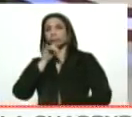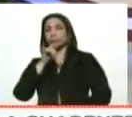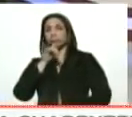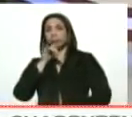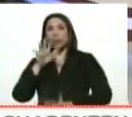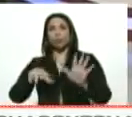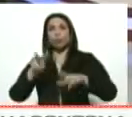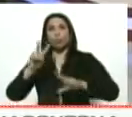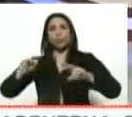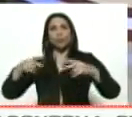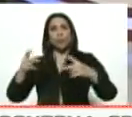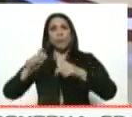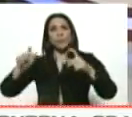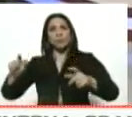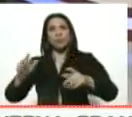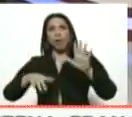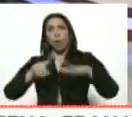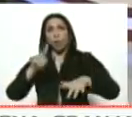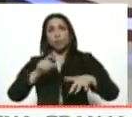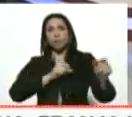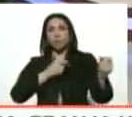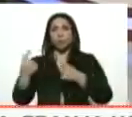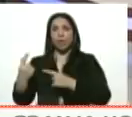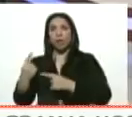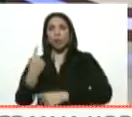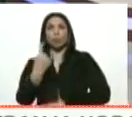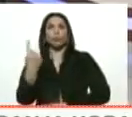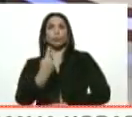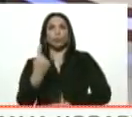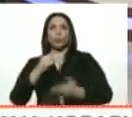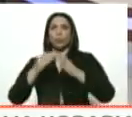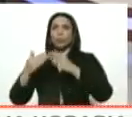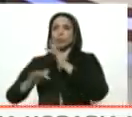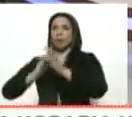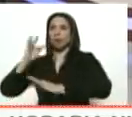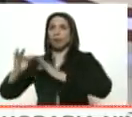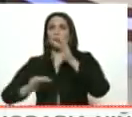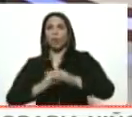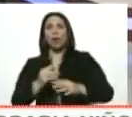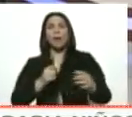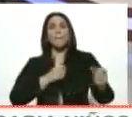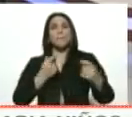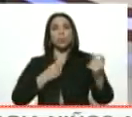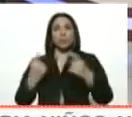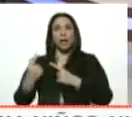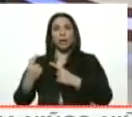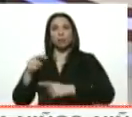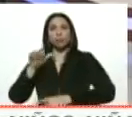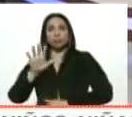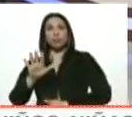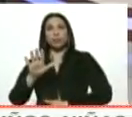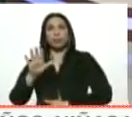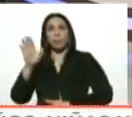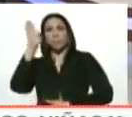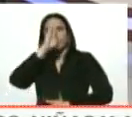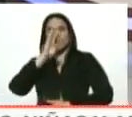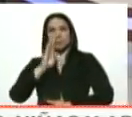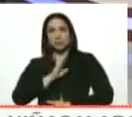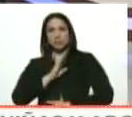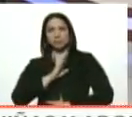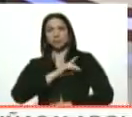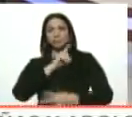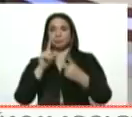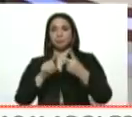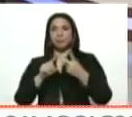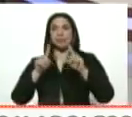12 casos, 11 importados, uno solo comunitario. De los importados, 5 provienen del gigante amazónico, entiéndase Brasil,